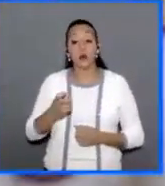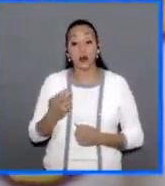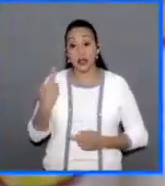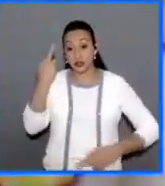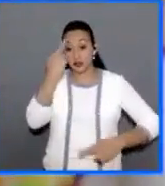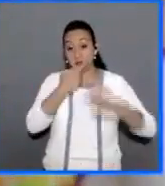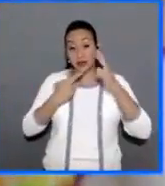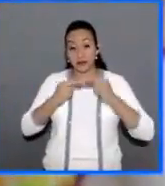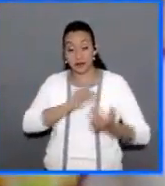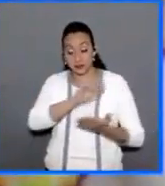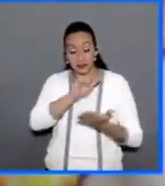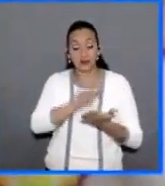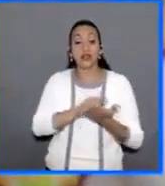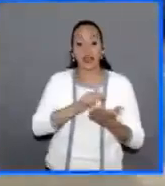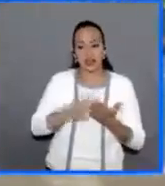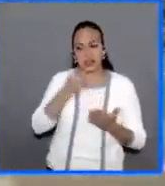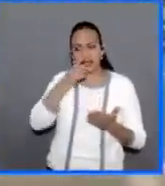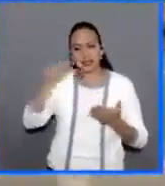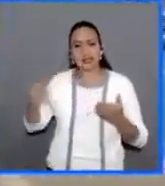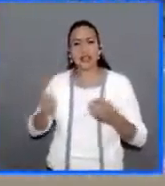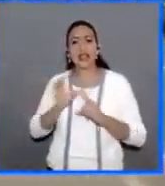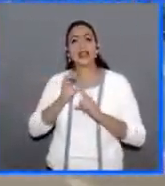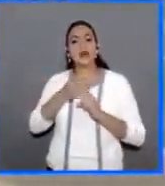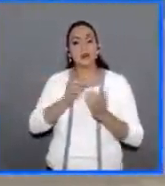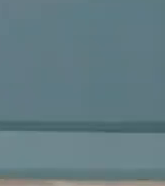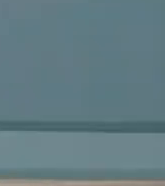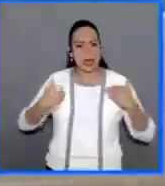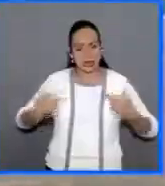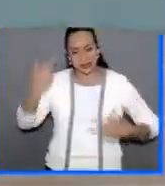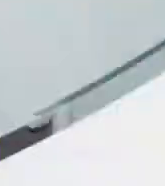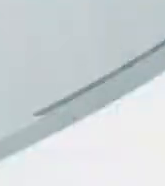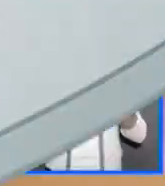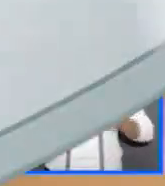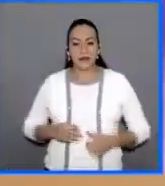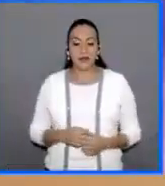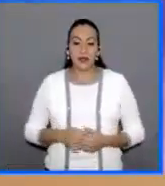por la Comisión Nacional de Derechos Humanos.